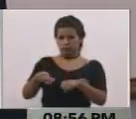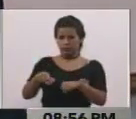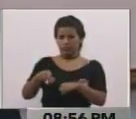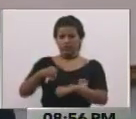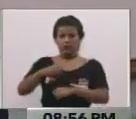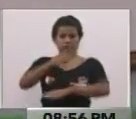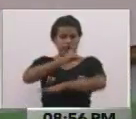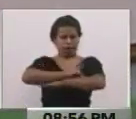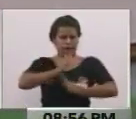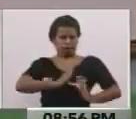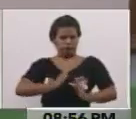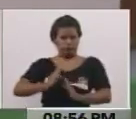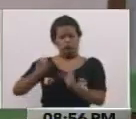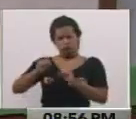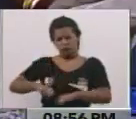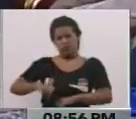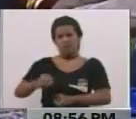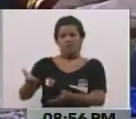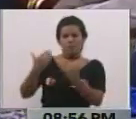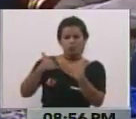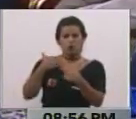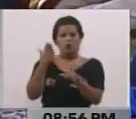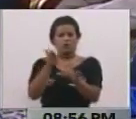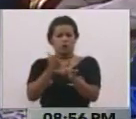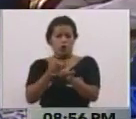multidisciplinario que me ayudó en todo, psicológico, médico.